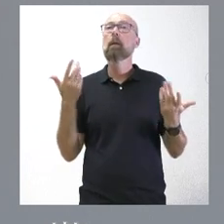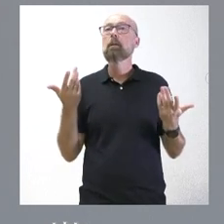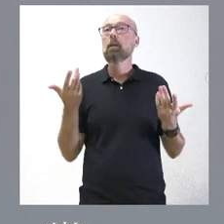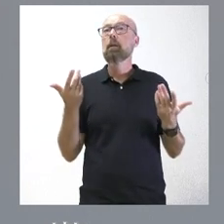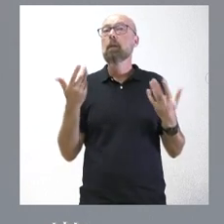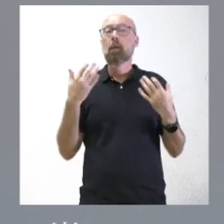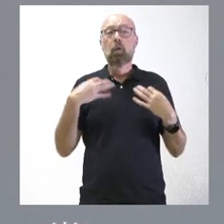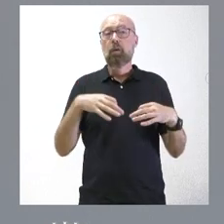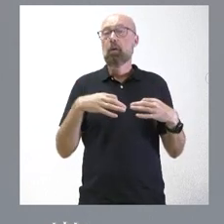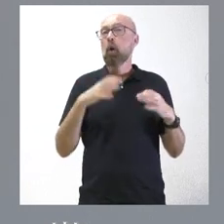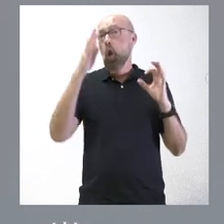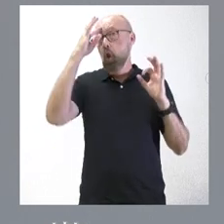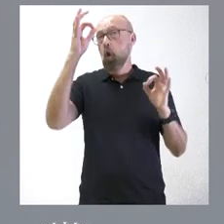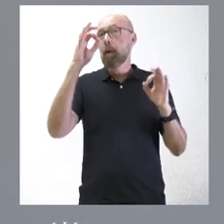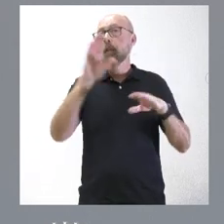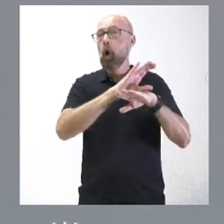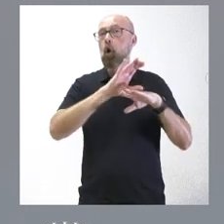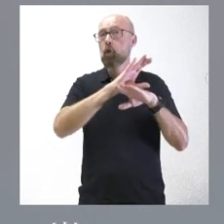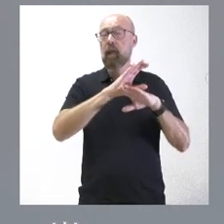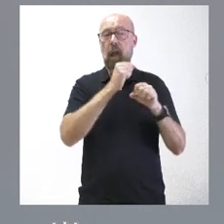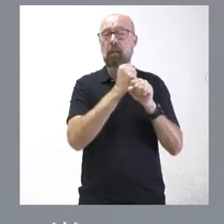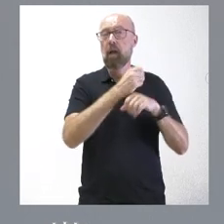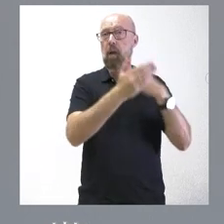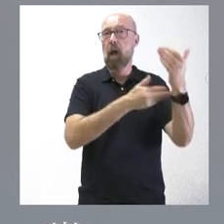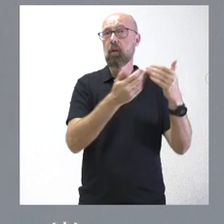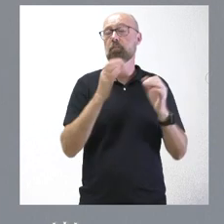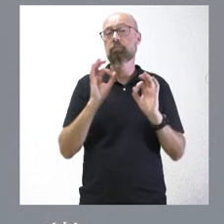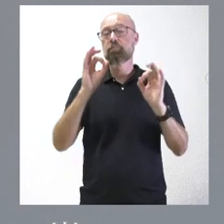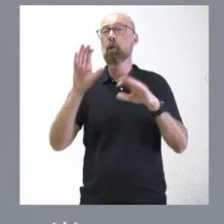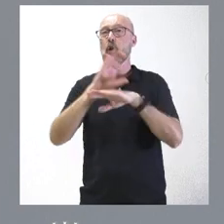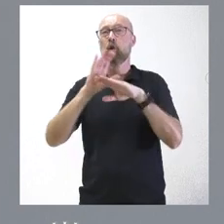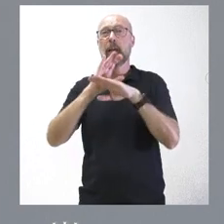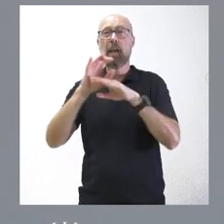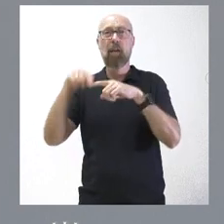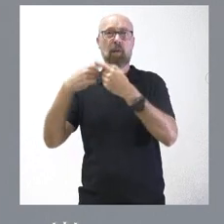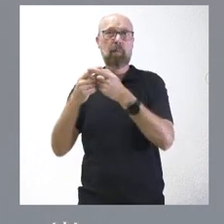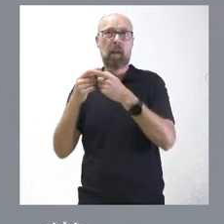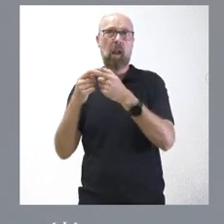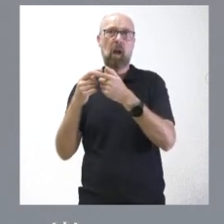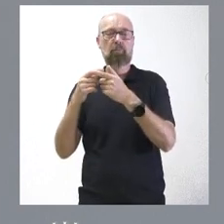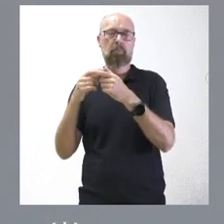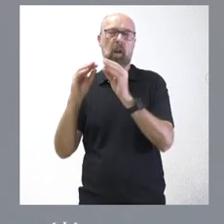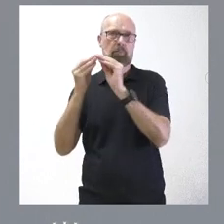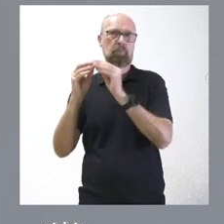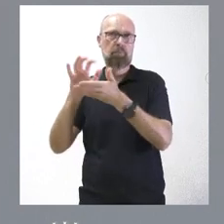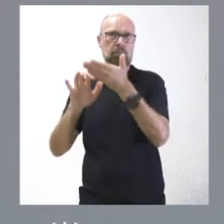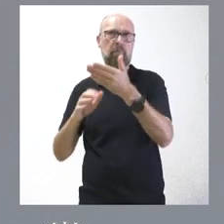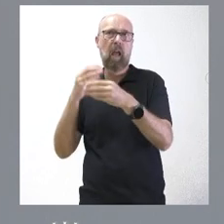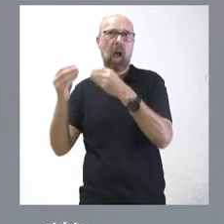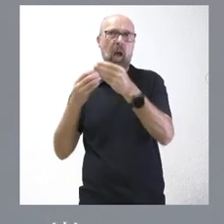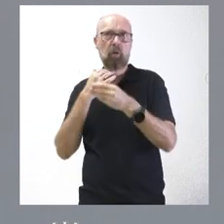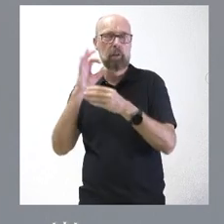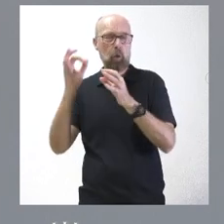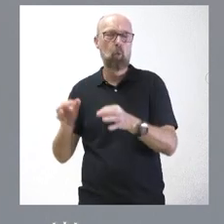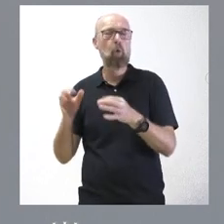trabajando fundamentalmente la consejería de familia en tener este primer texto Este primer documento que además es